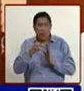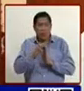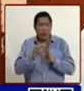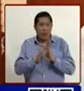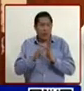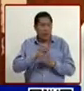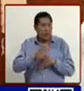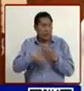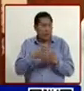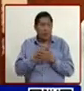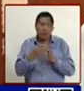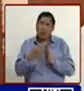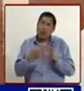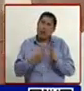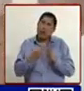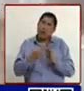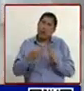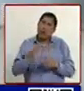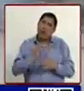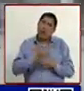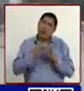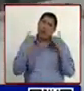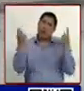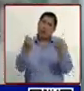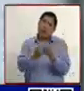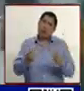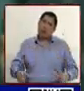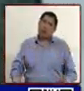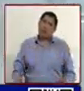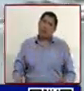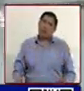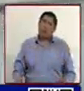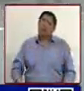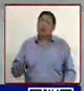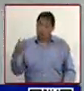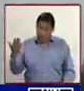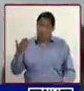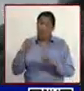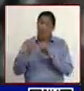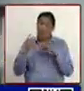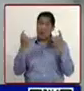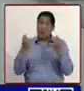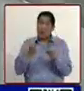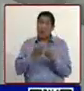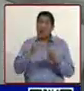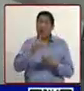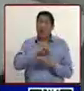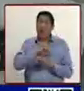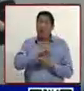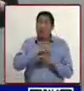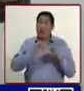estatuto, todas nuestras normativas que rige nuestra ADEPCOCA departamento. La calle paralela, donde también la policía